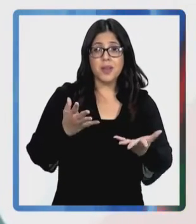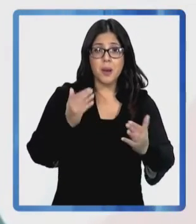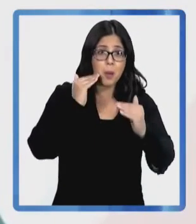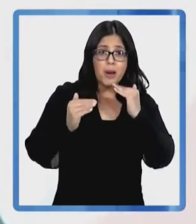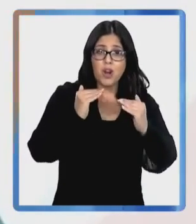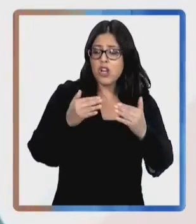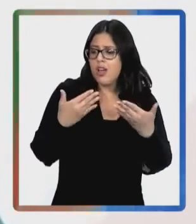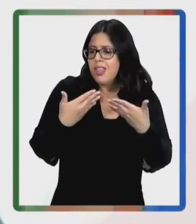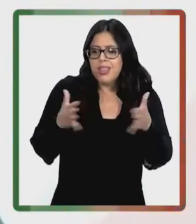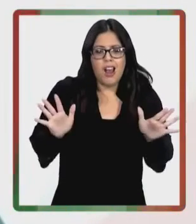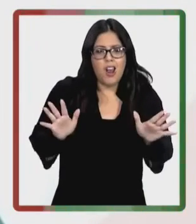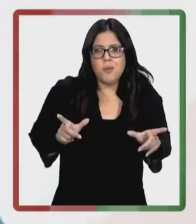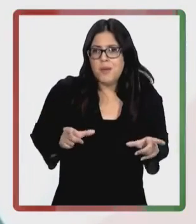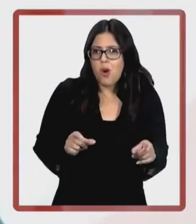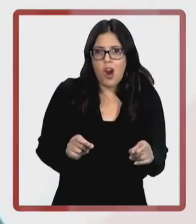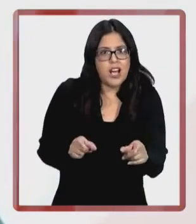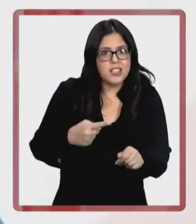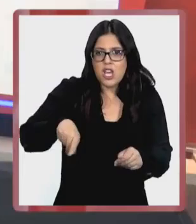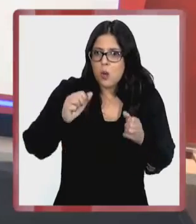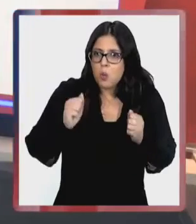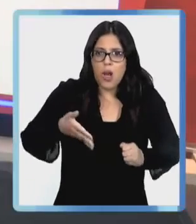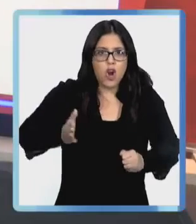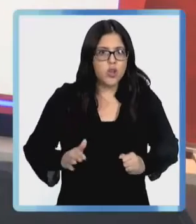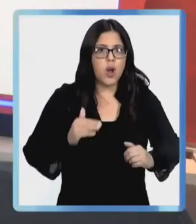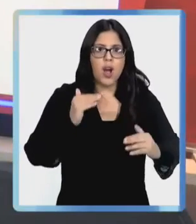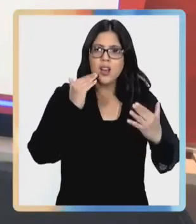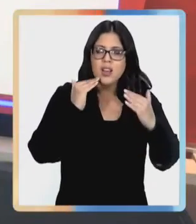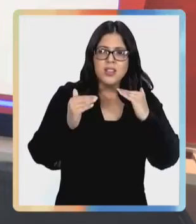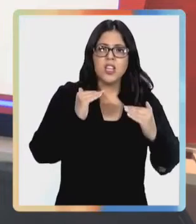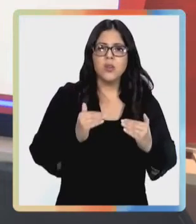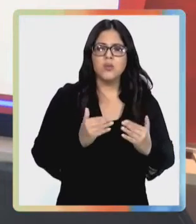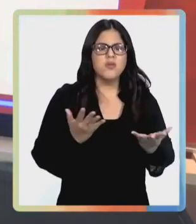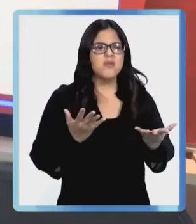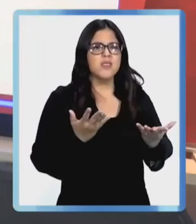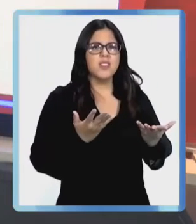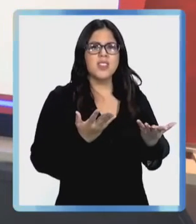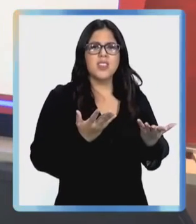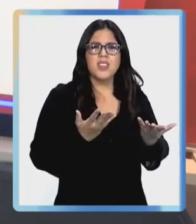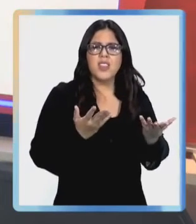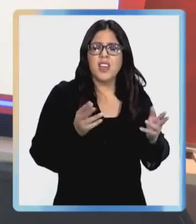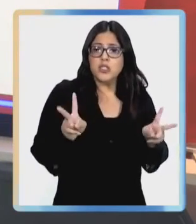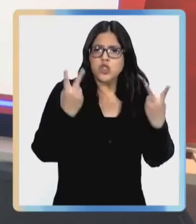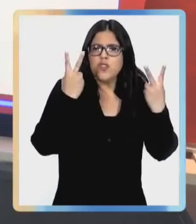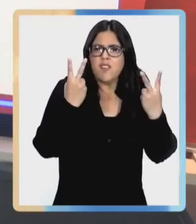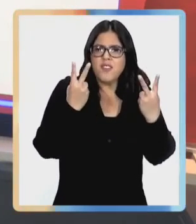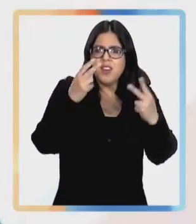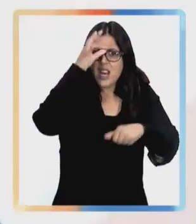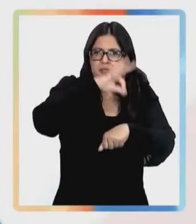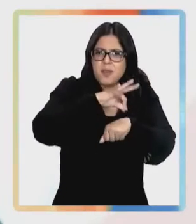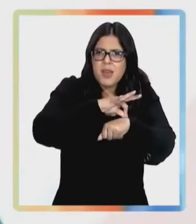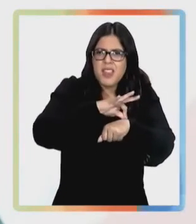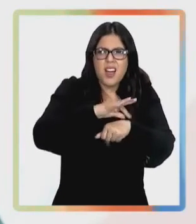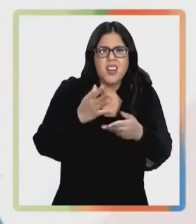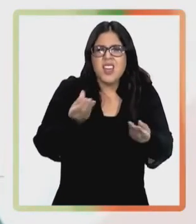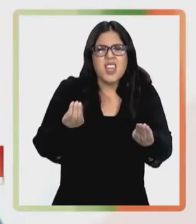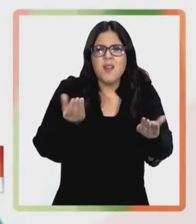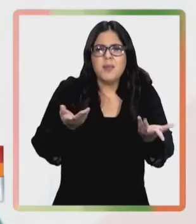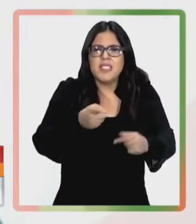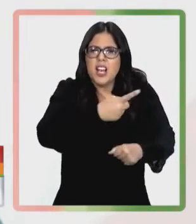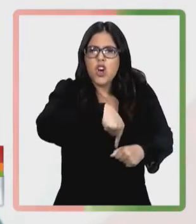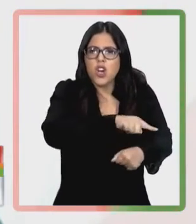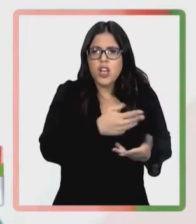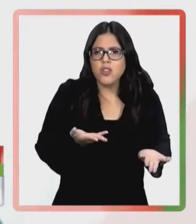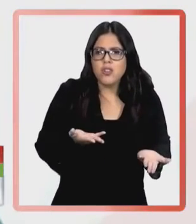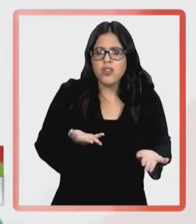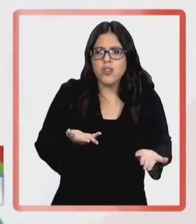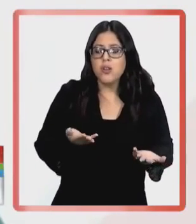que independiente del cáncer puedan seguir siendo niños. ¿Qué secuelas pueden presentar los niños y niñas que sobreviven a la enfermedad? Depende mucho del